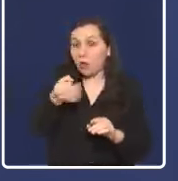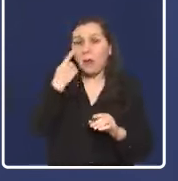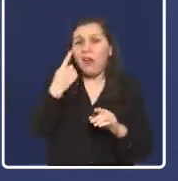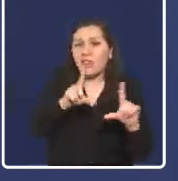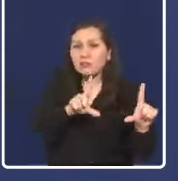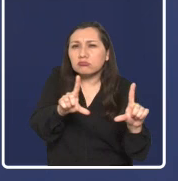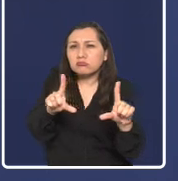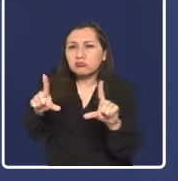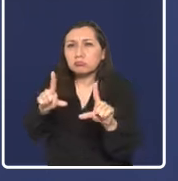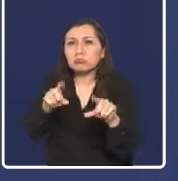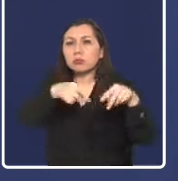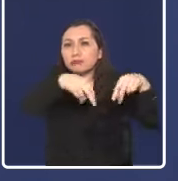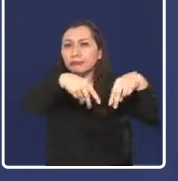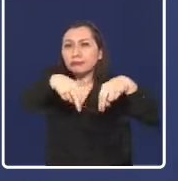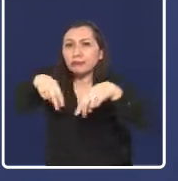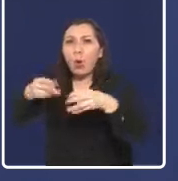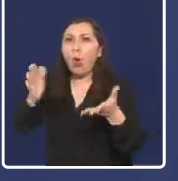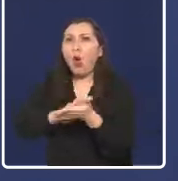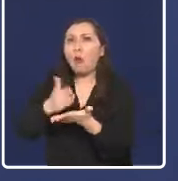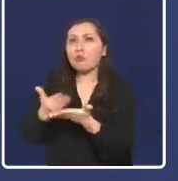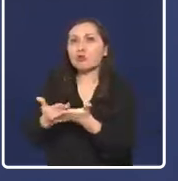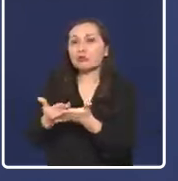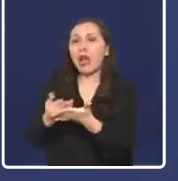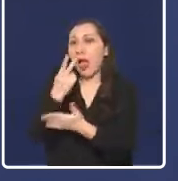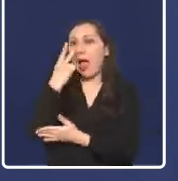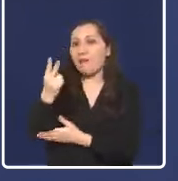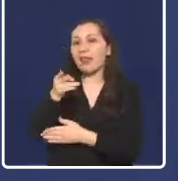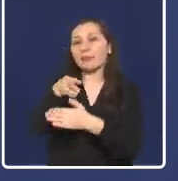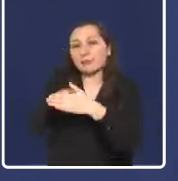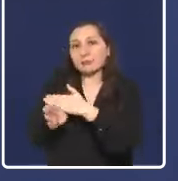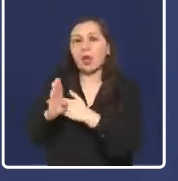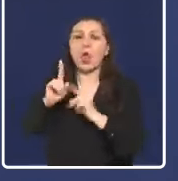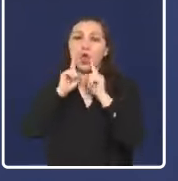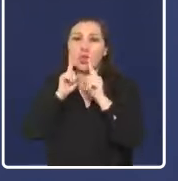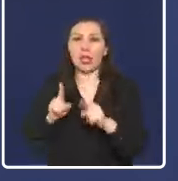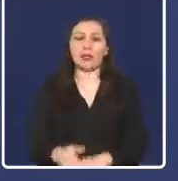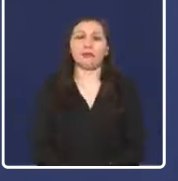ver en qué estado habían llegado al hotel.